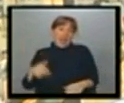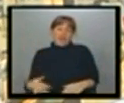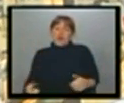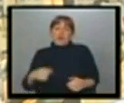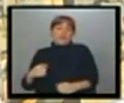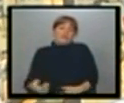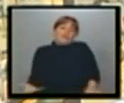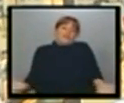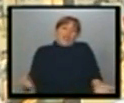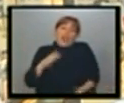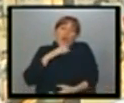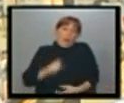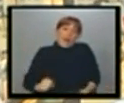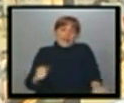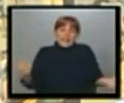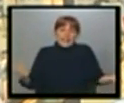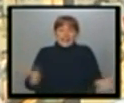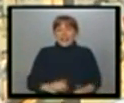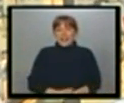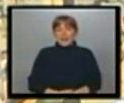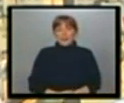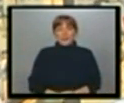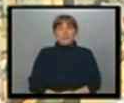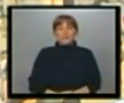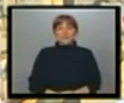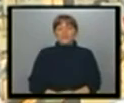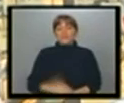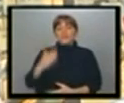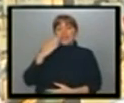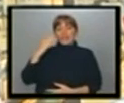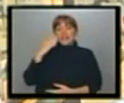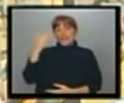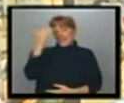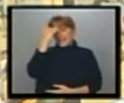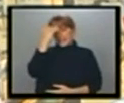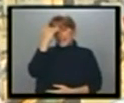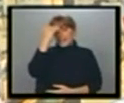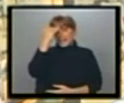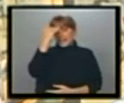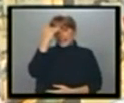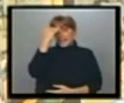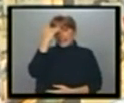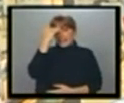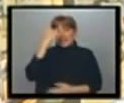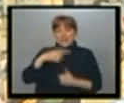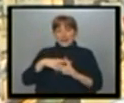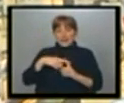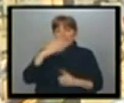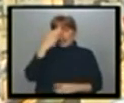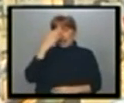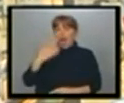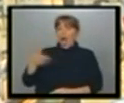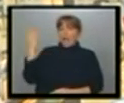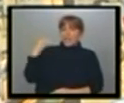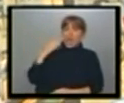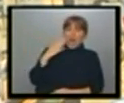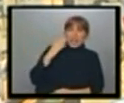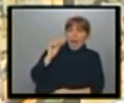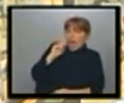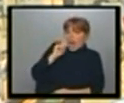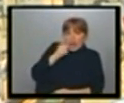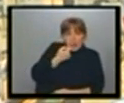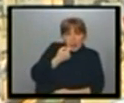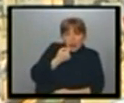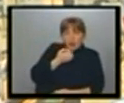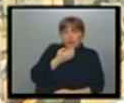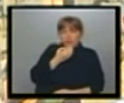pecho a la situación. Bueno, ahí tenés 15 en la tarde, parcialmente nublado. Linda máxima a pesar de ayer todo. Ayer estuvo hermoso a la tarde. Sí, por eso